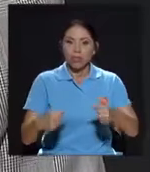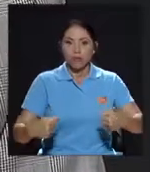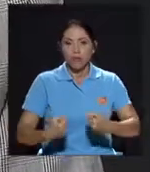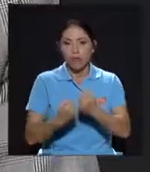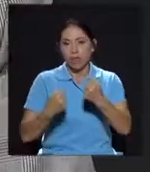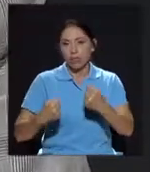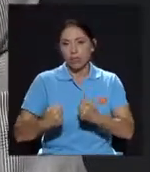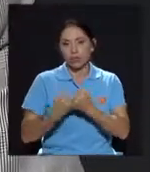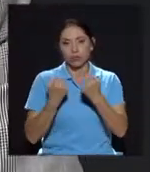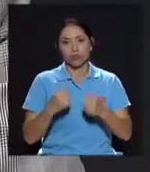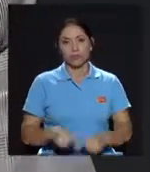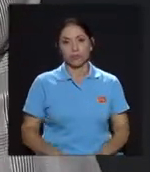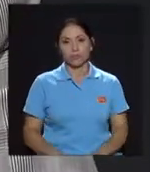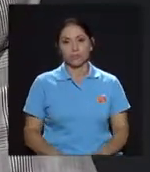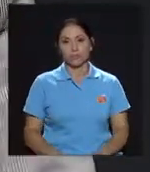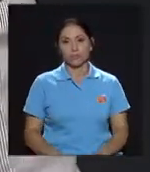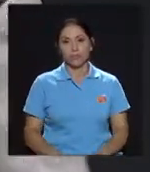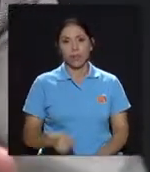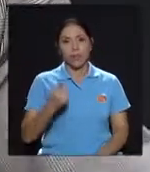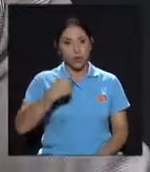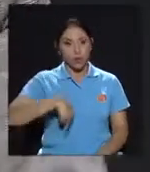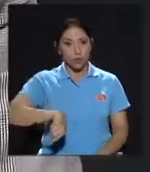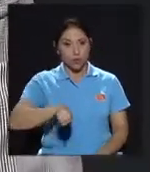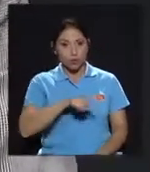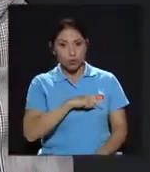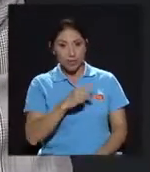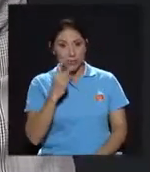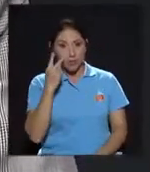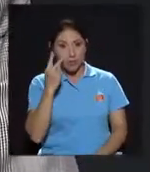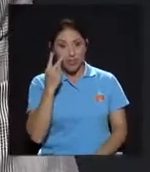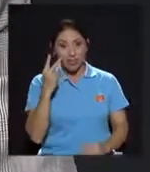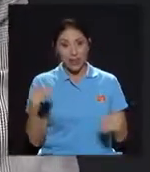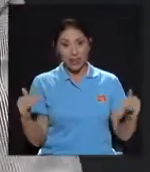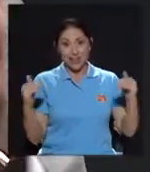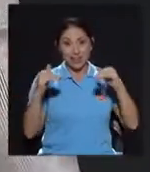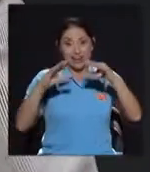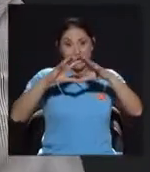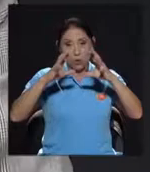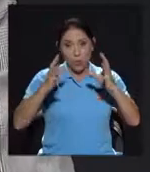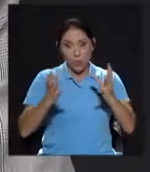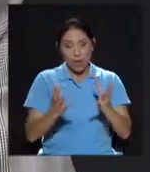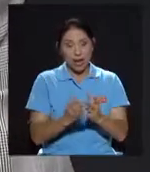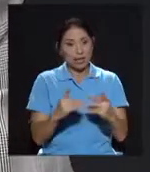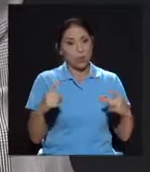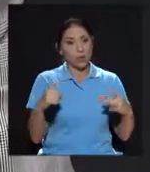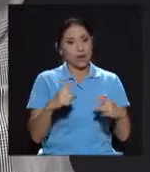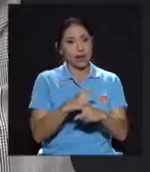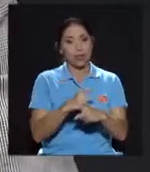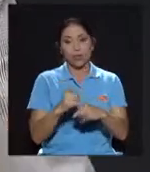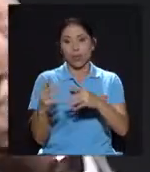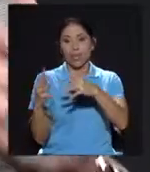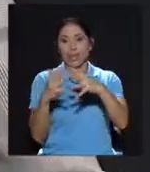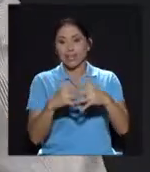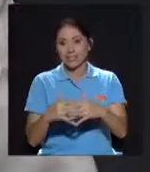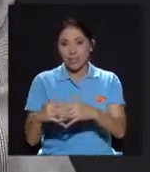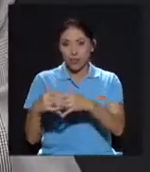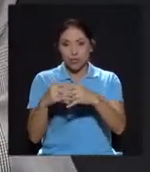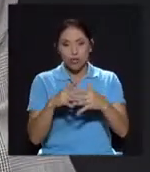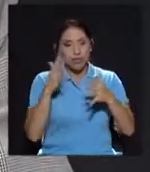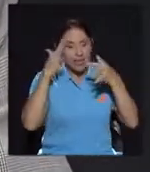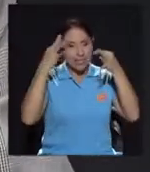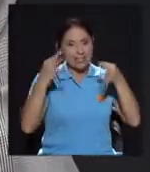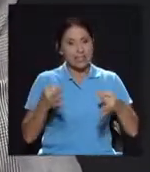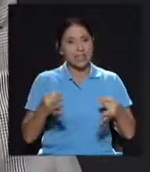viendo es que el entorno global se está eeuu ha decidido el